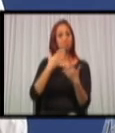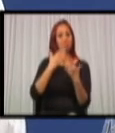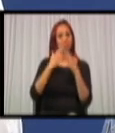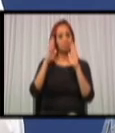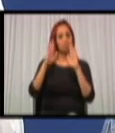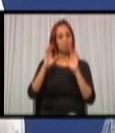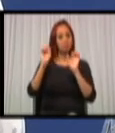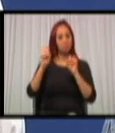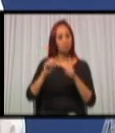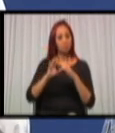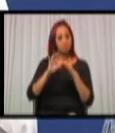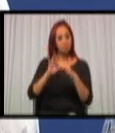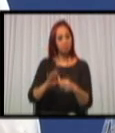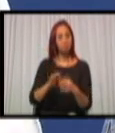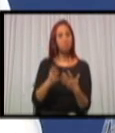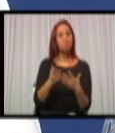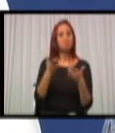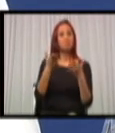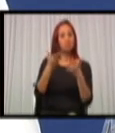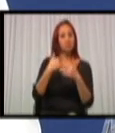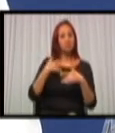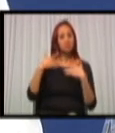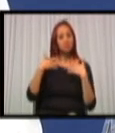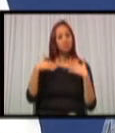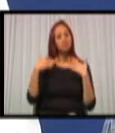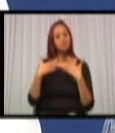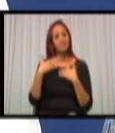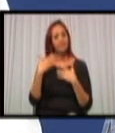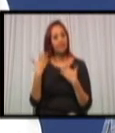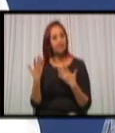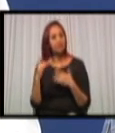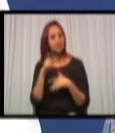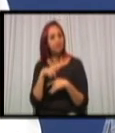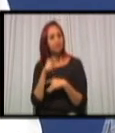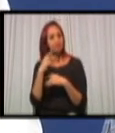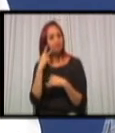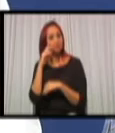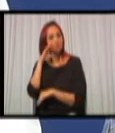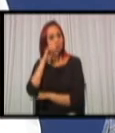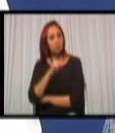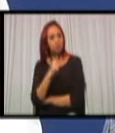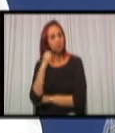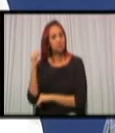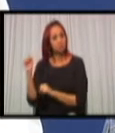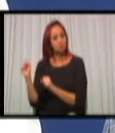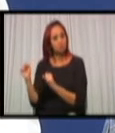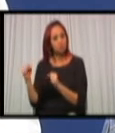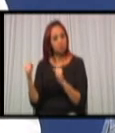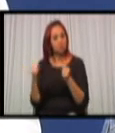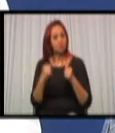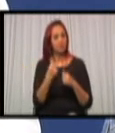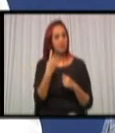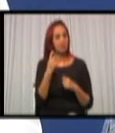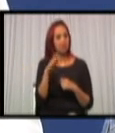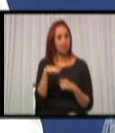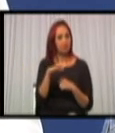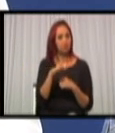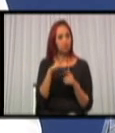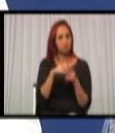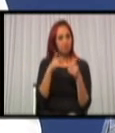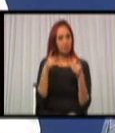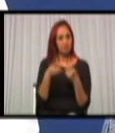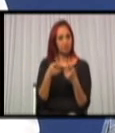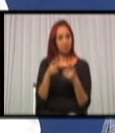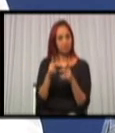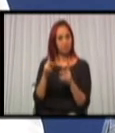para que el cliente se sienta contento, feliz. Y hemos notado que la municipalidad ha carecido de eso, los departamentos,